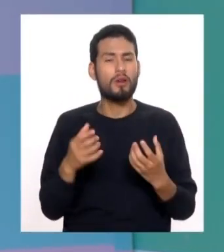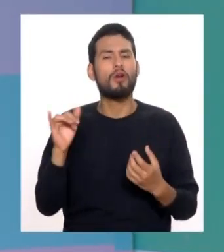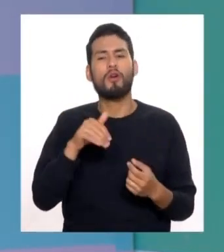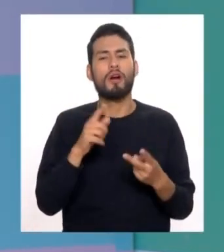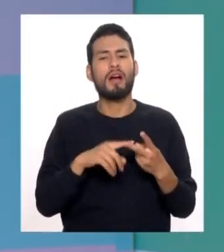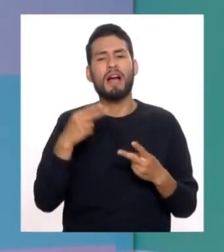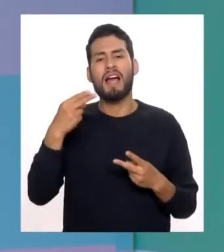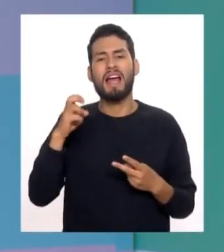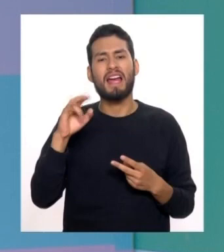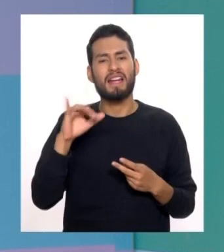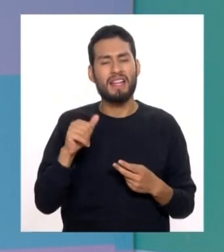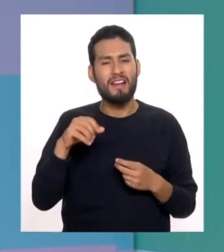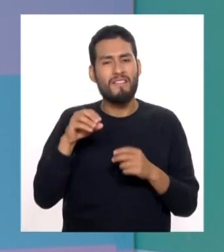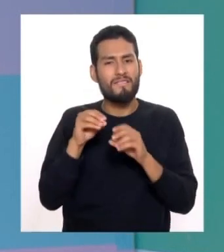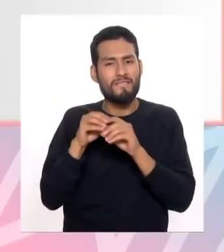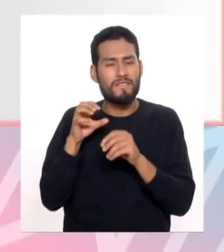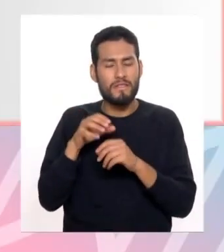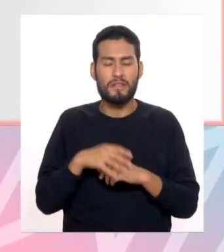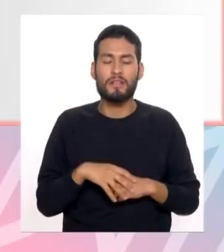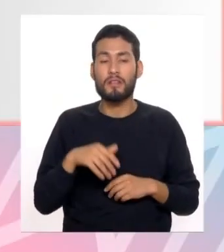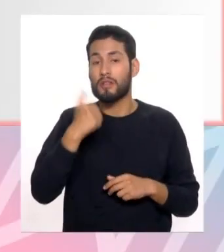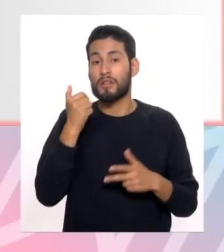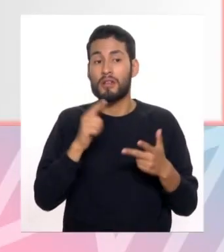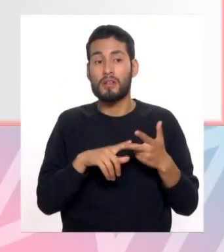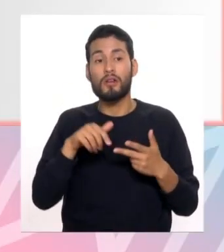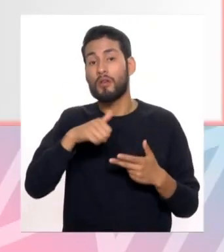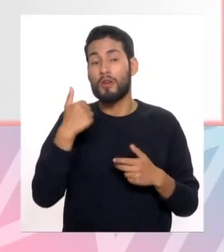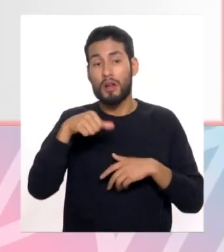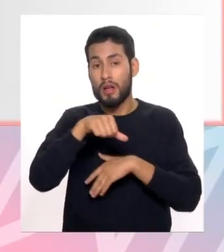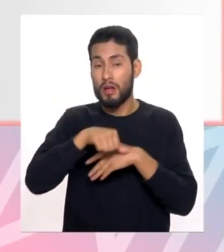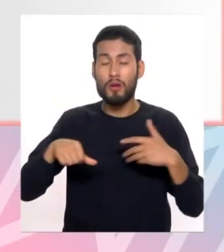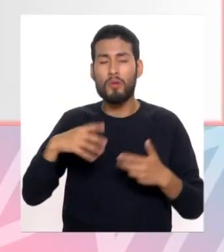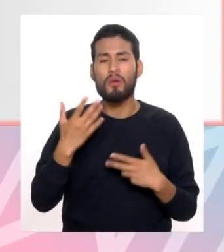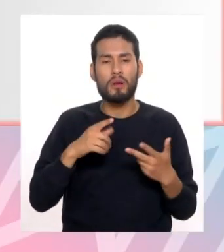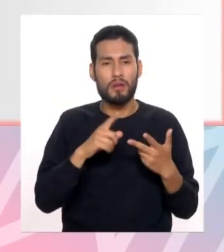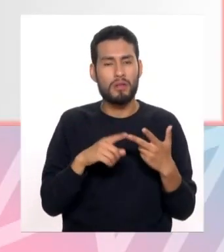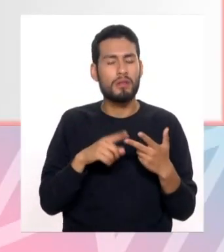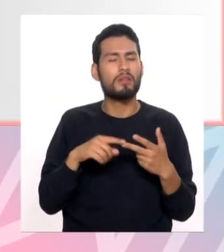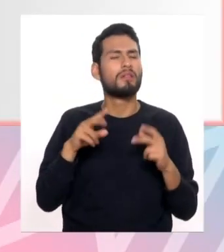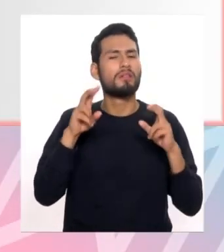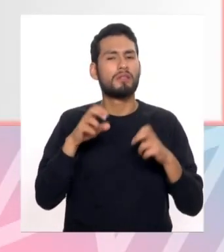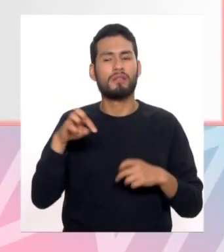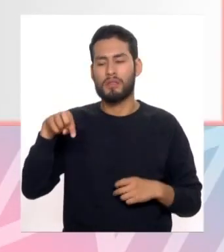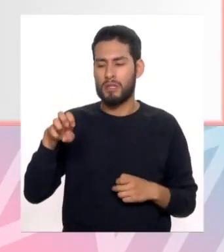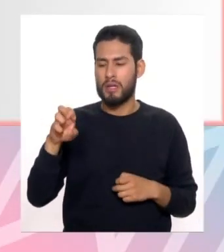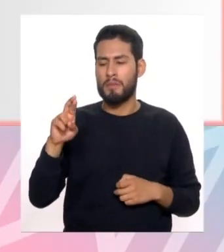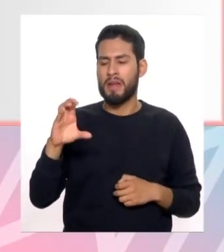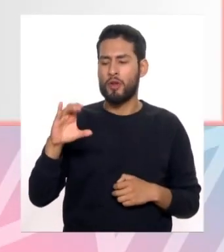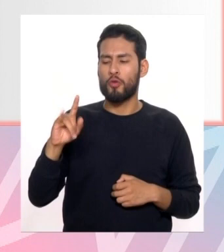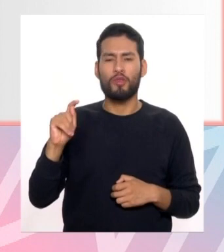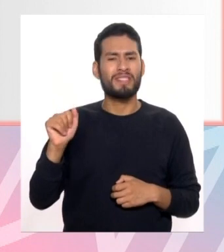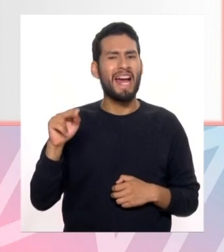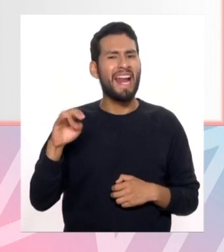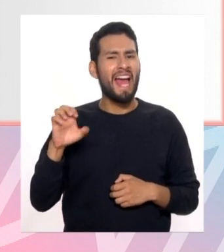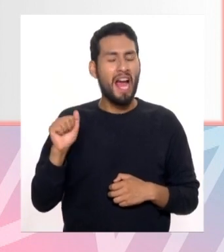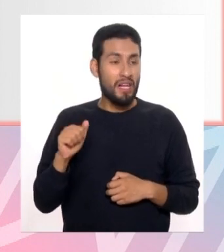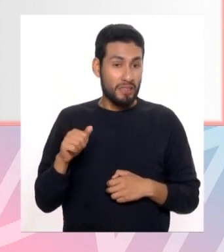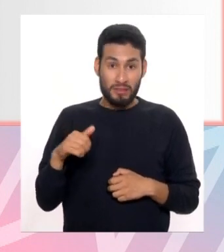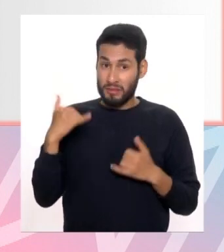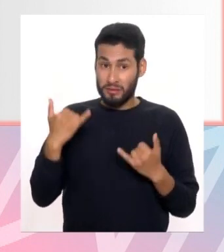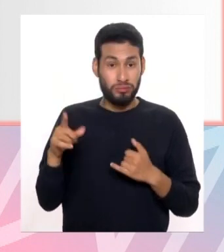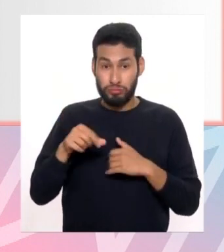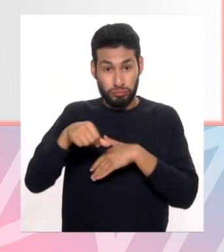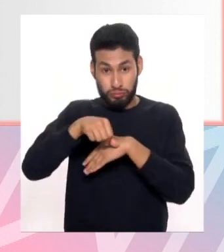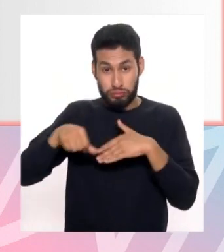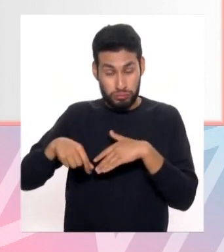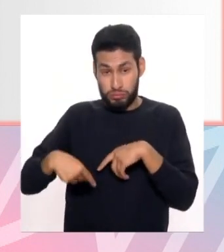diafragmática congénita. Y finalmente, la otra forma de hacer cirugía fetal es la que llamamos percutánea. que ya no se realiza a través de un corte en